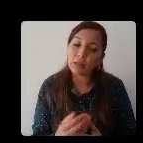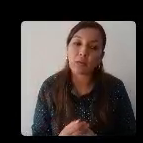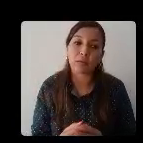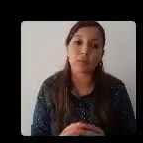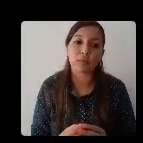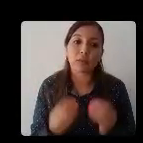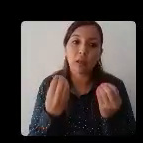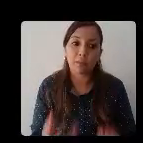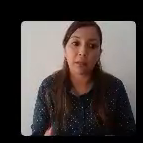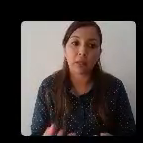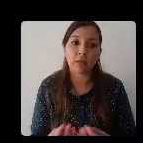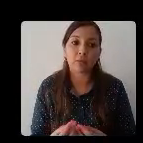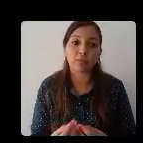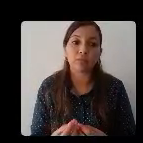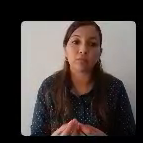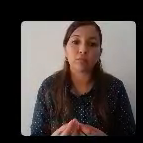¿no? Entonces,